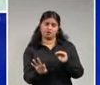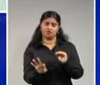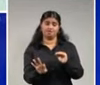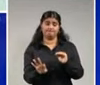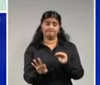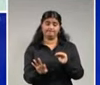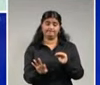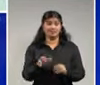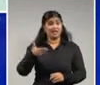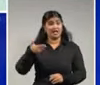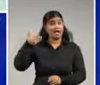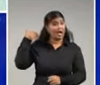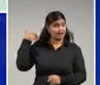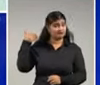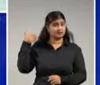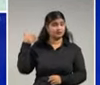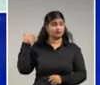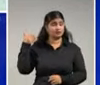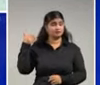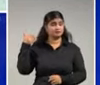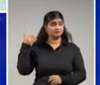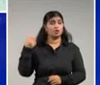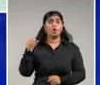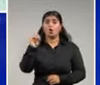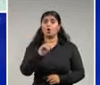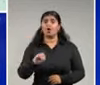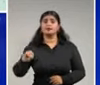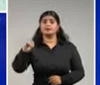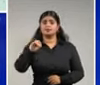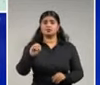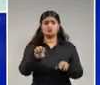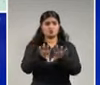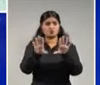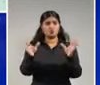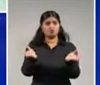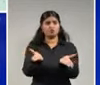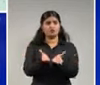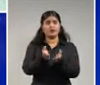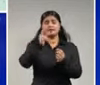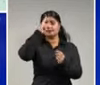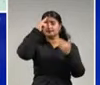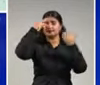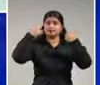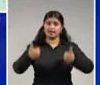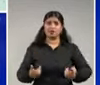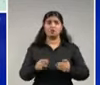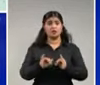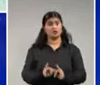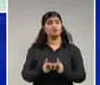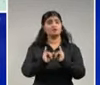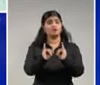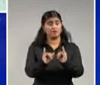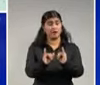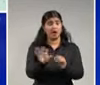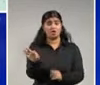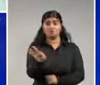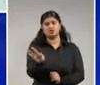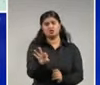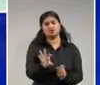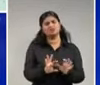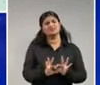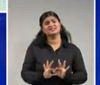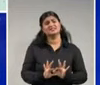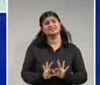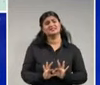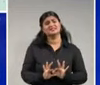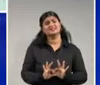momento determinado la Organización Mundial de la Salud señaló como de los porcientos que hablan de una elevada